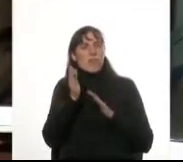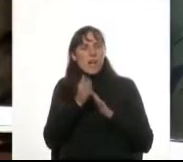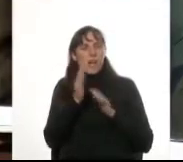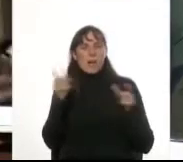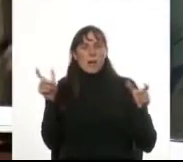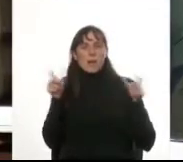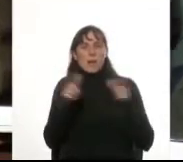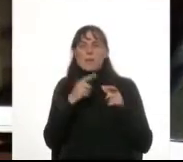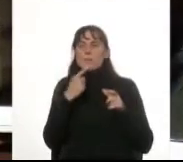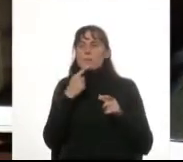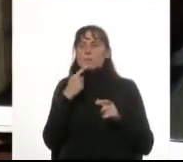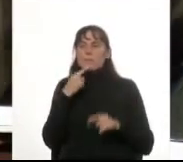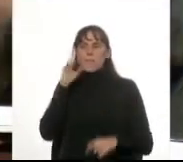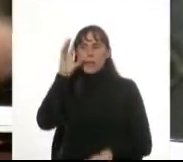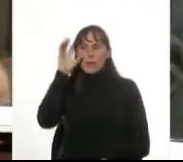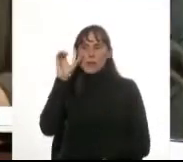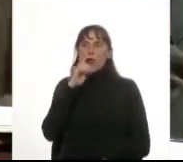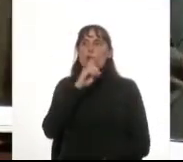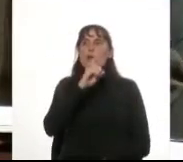recuerdo al Polo Gargano